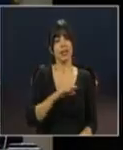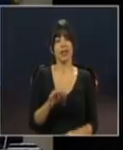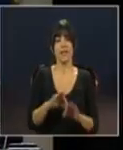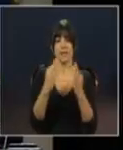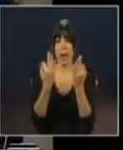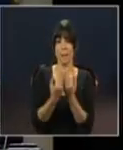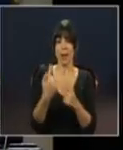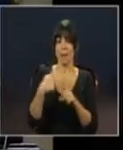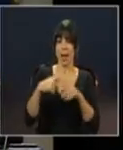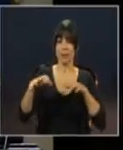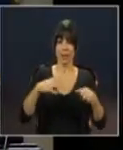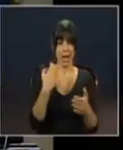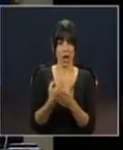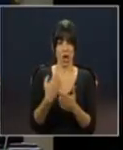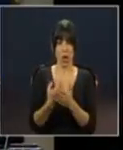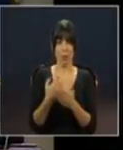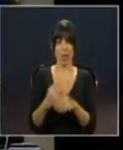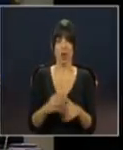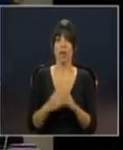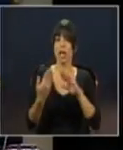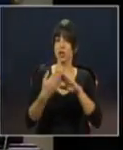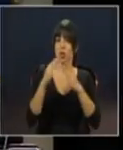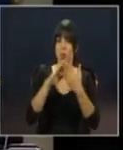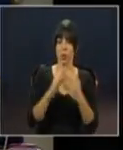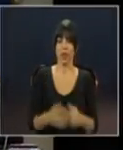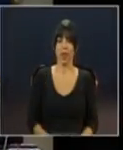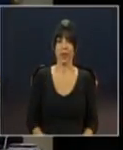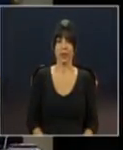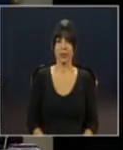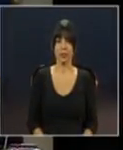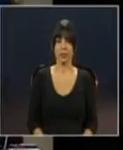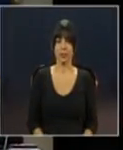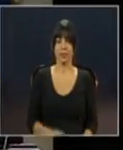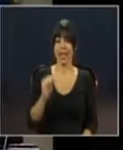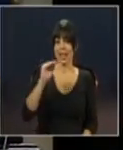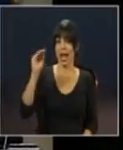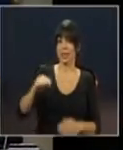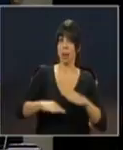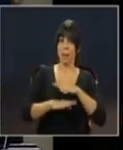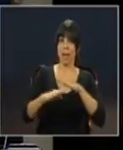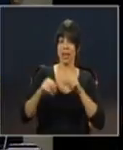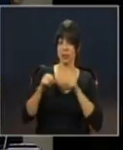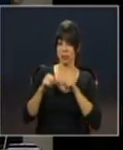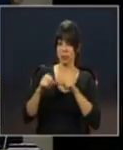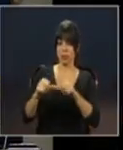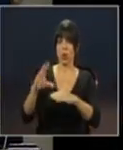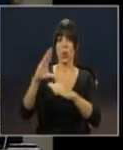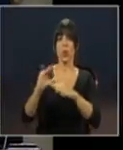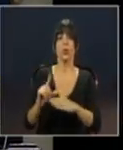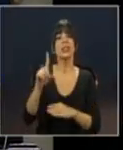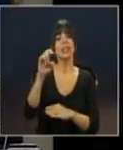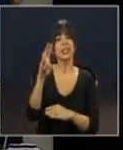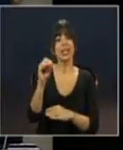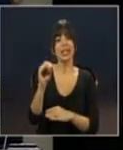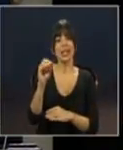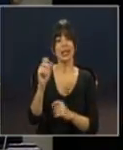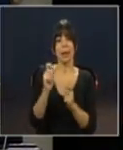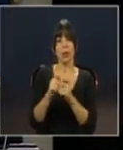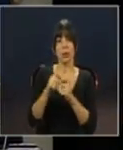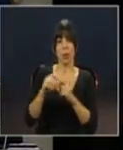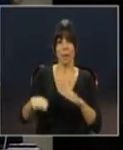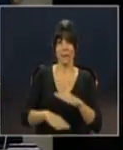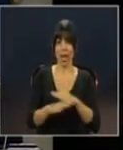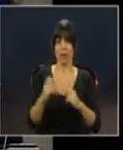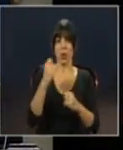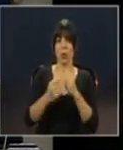familias y el dinamismo económico de las comunidades. La tasa básica pasiva disminuyó 160 puntos base en